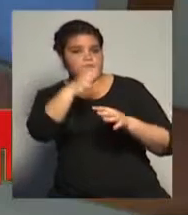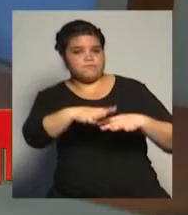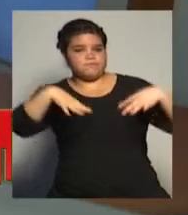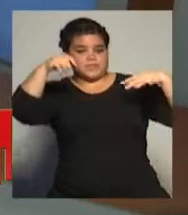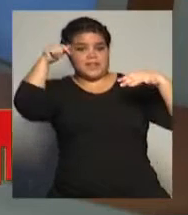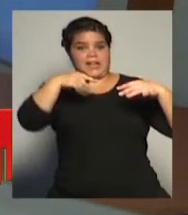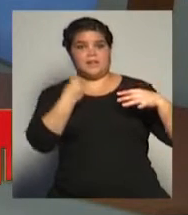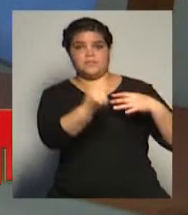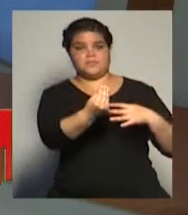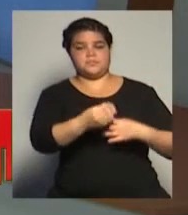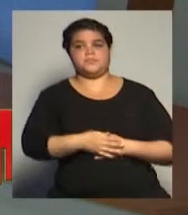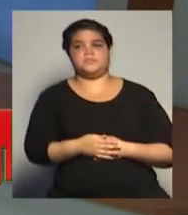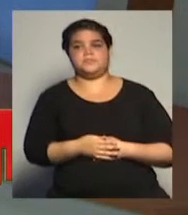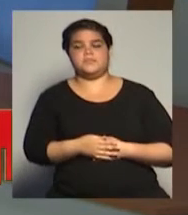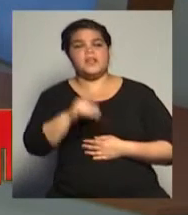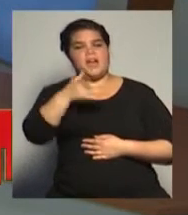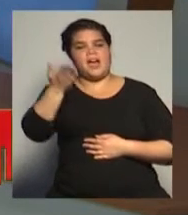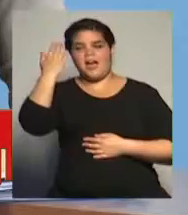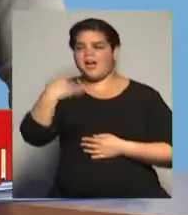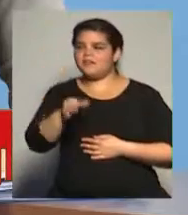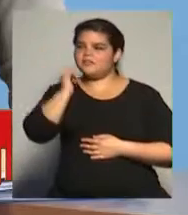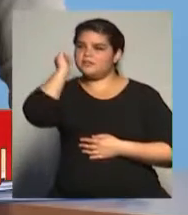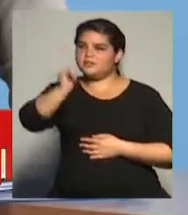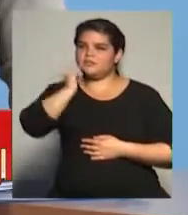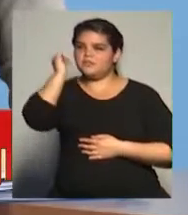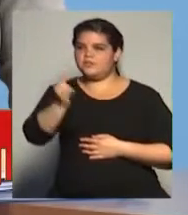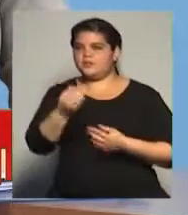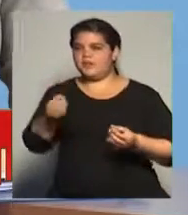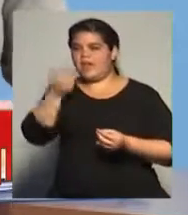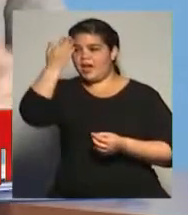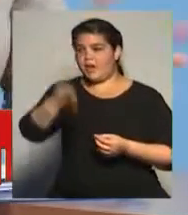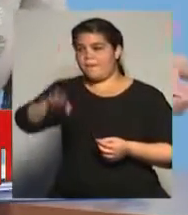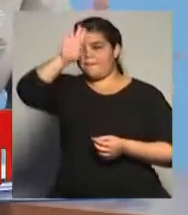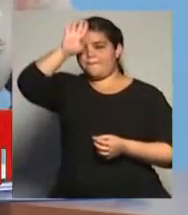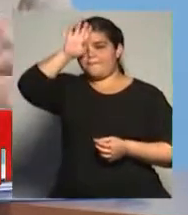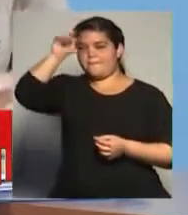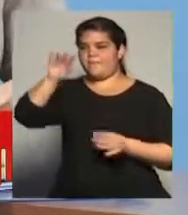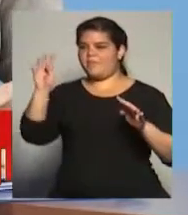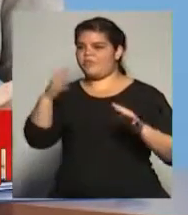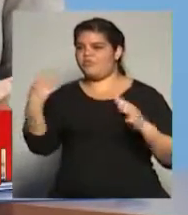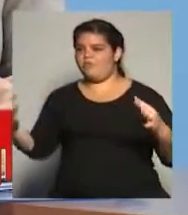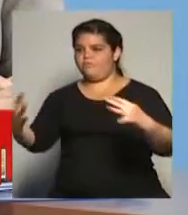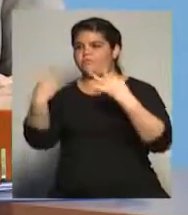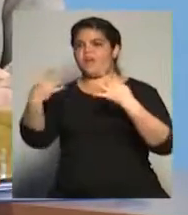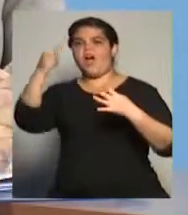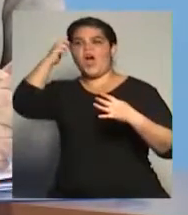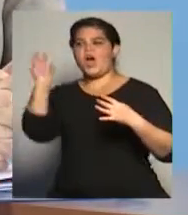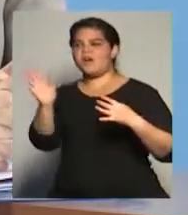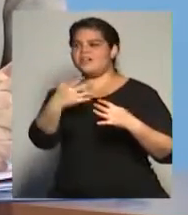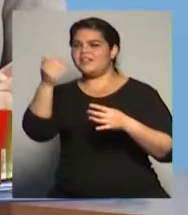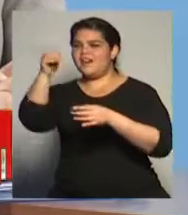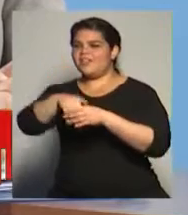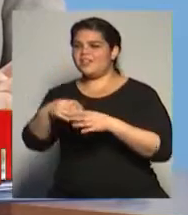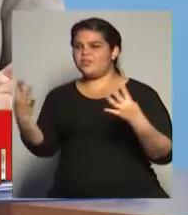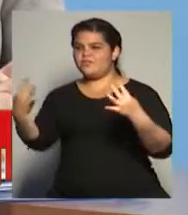Claro, habíamos dicho que el Papa supo captar el beneplácito de los congresistas que lo